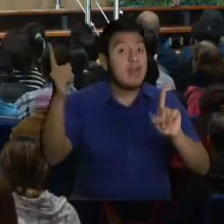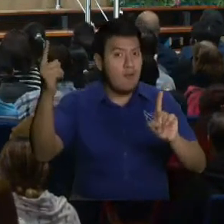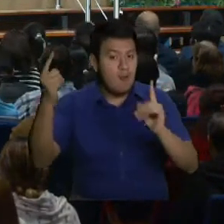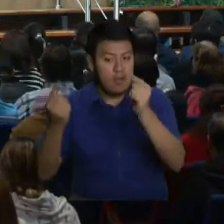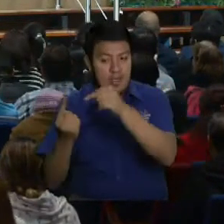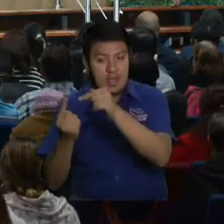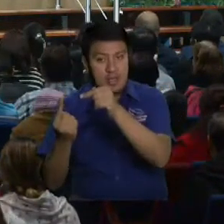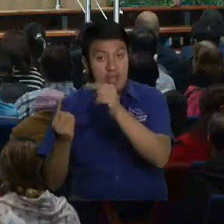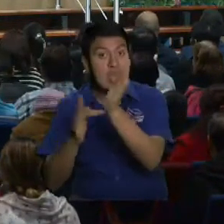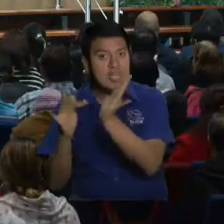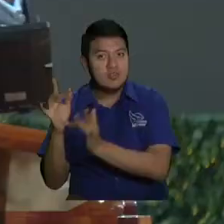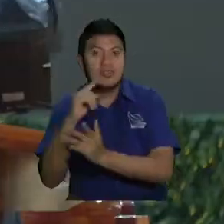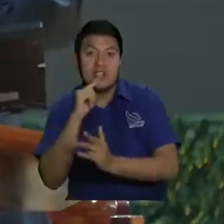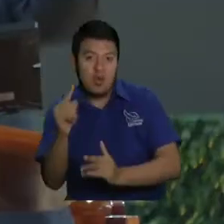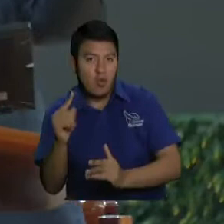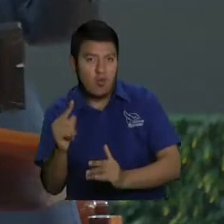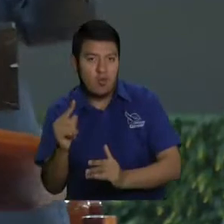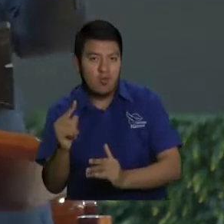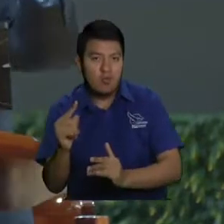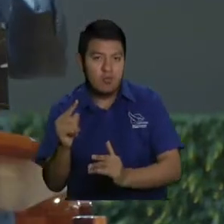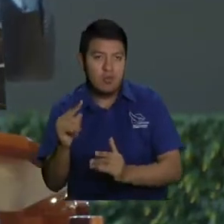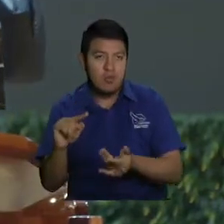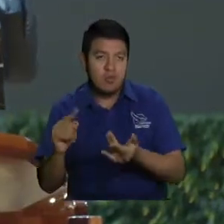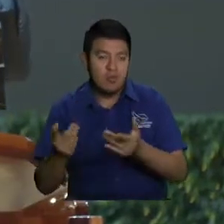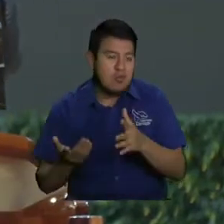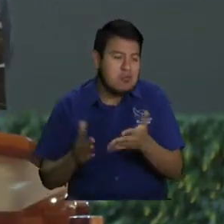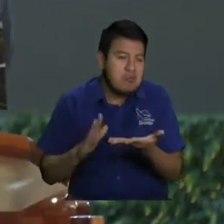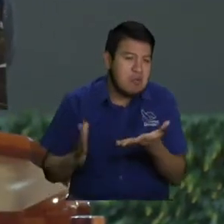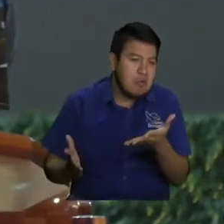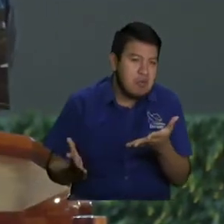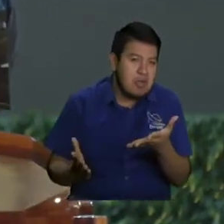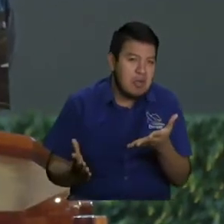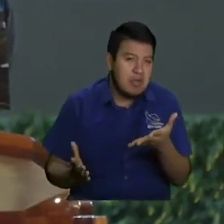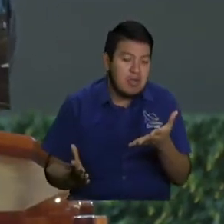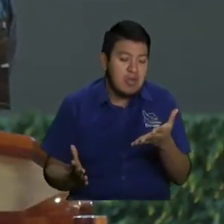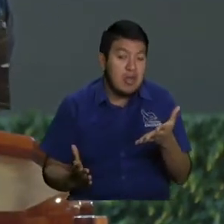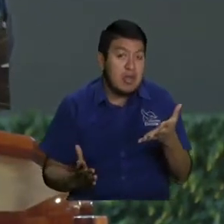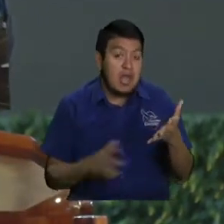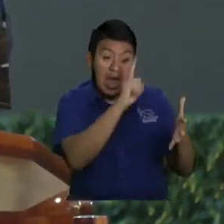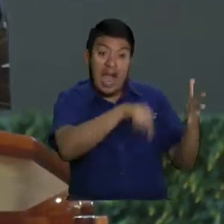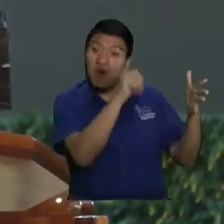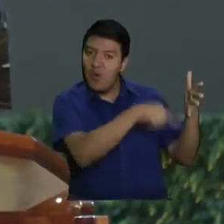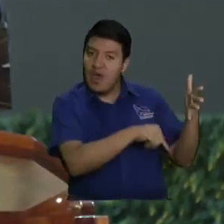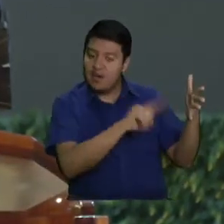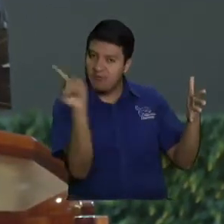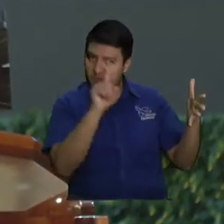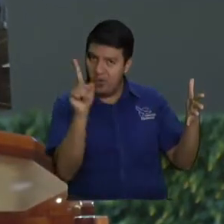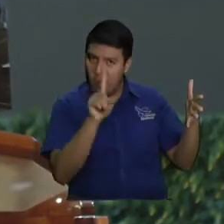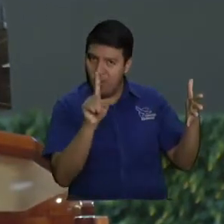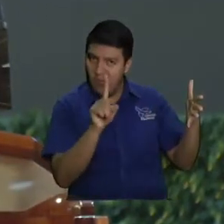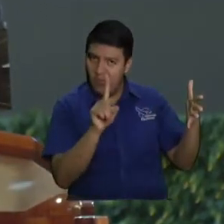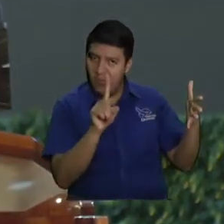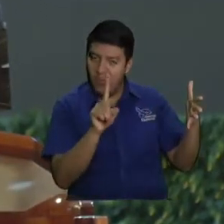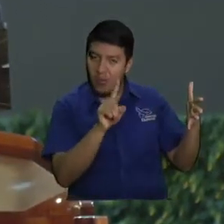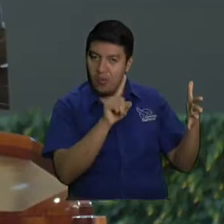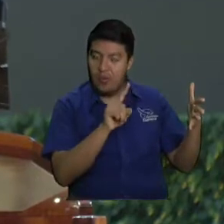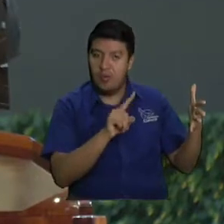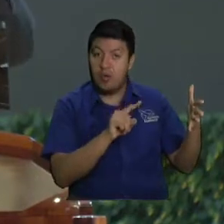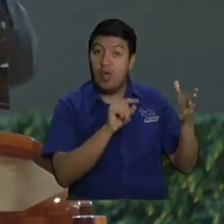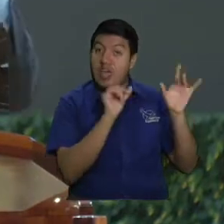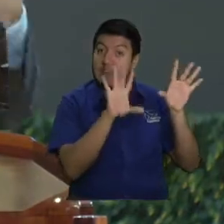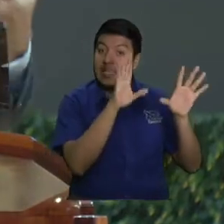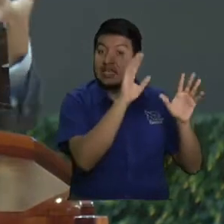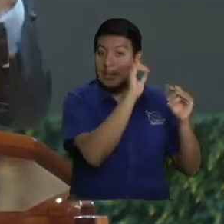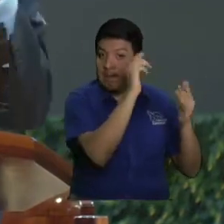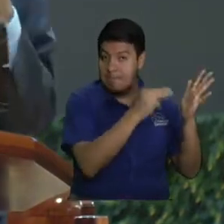pero yo les digo. Entonces como que ese no matarás, no es que lo haya anulado, porque él no vino a anular la ley, sino